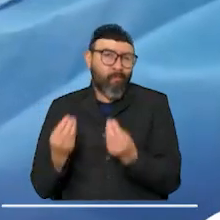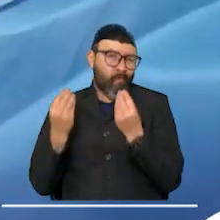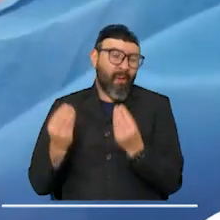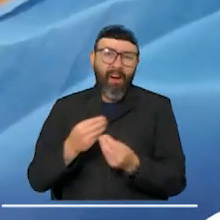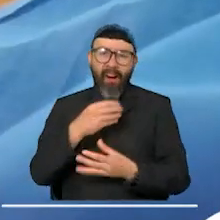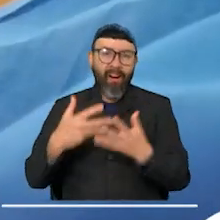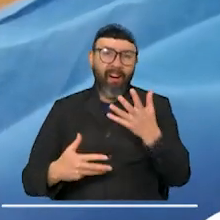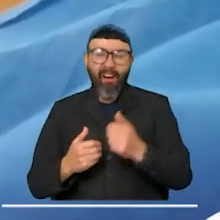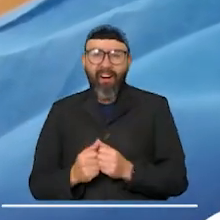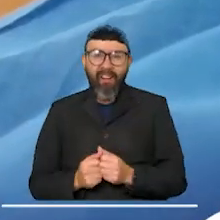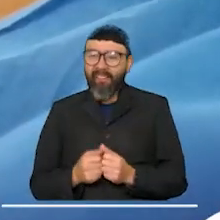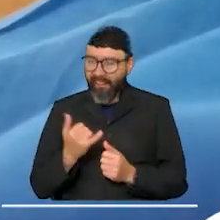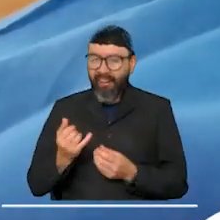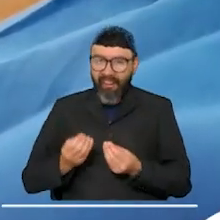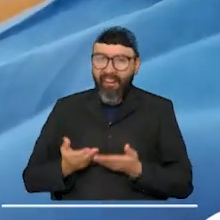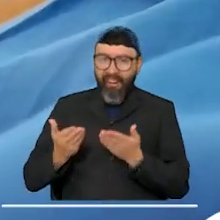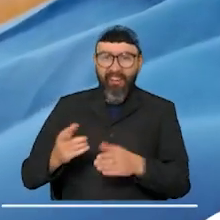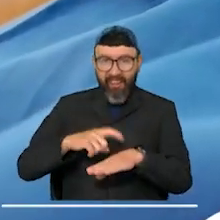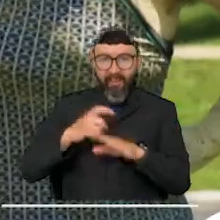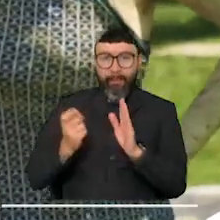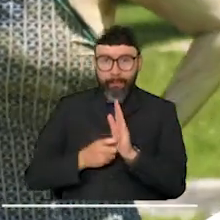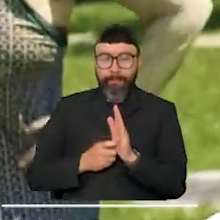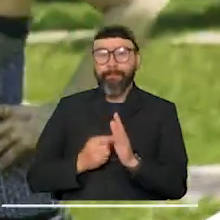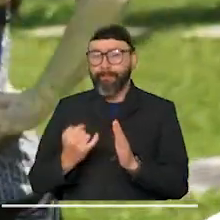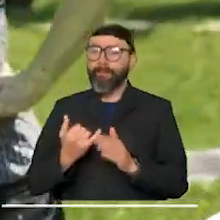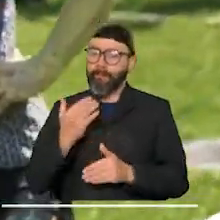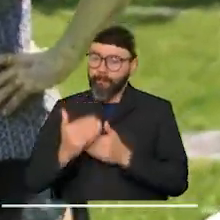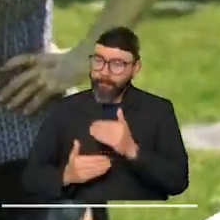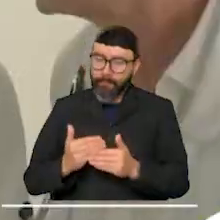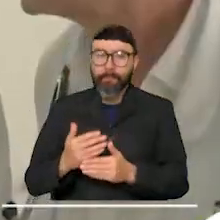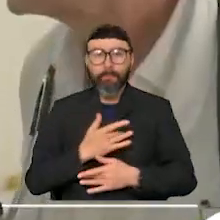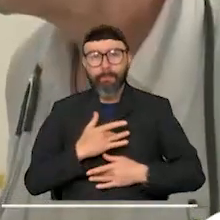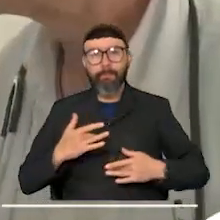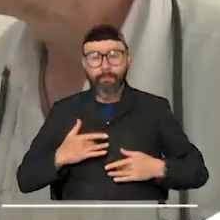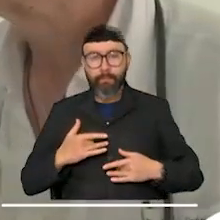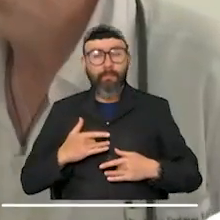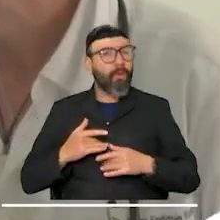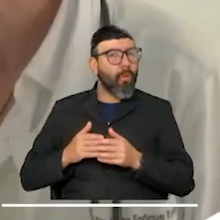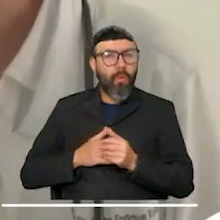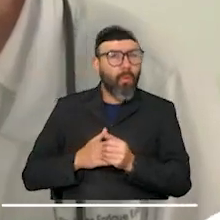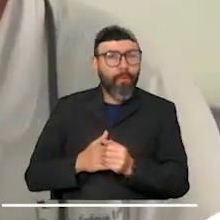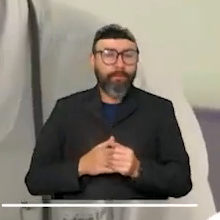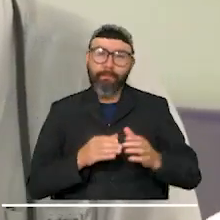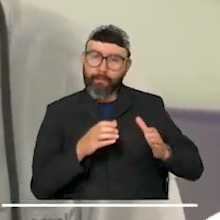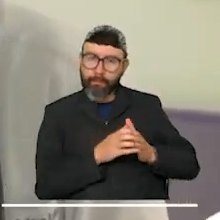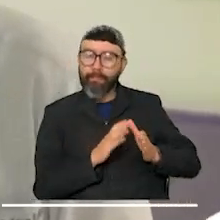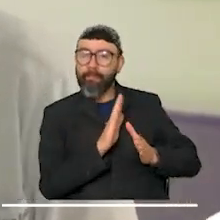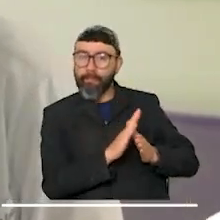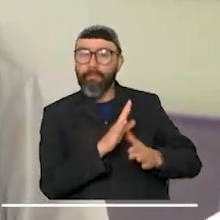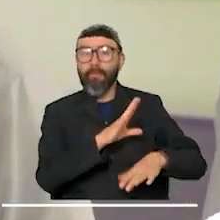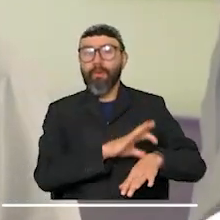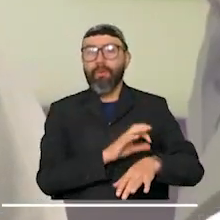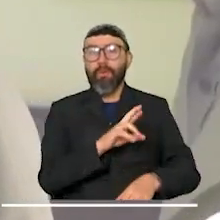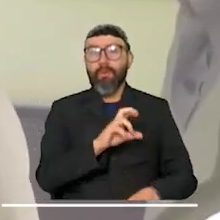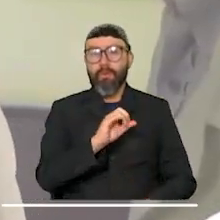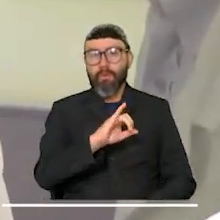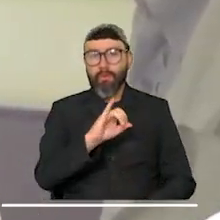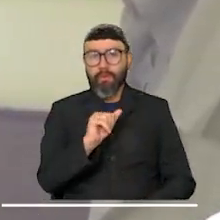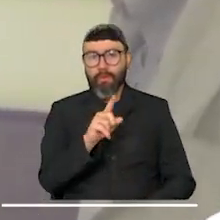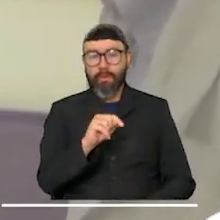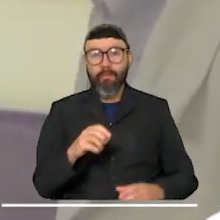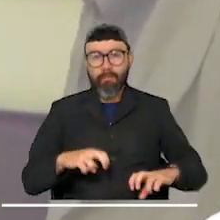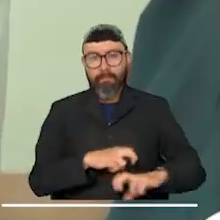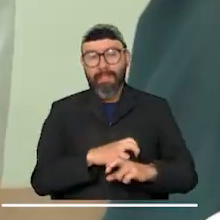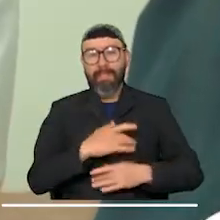obtén tratamiento complementario a tus procesos de salud orientados por el equipo interdisciplinar del Parque de la salud